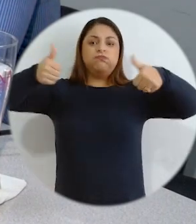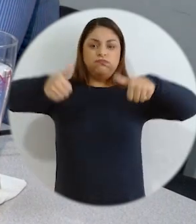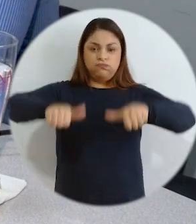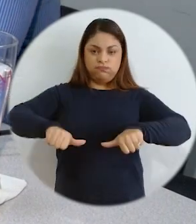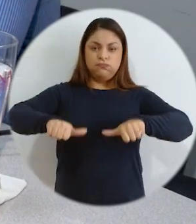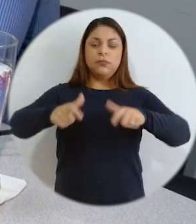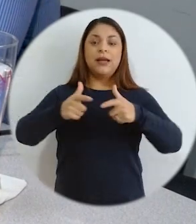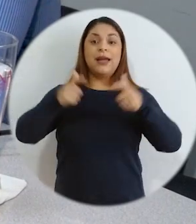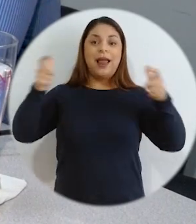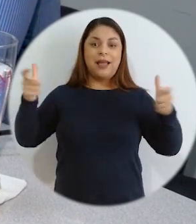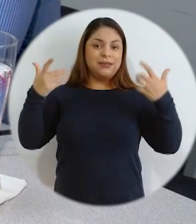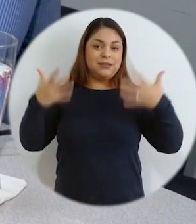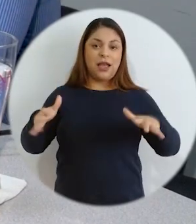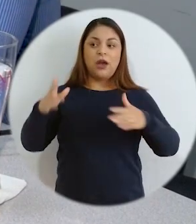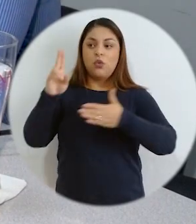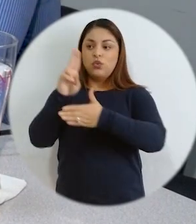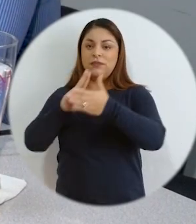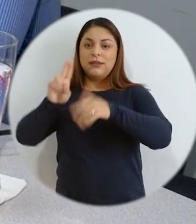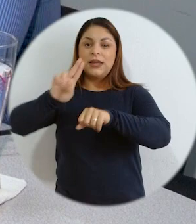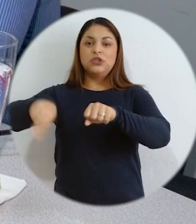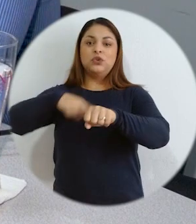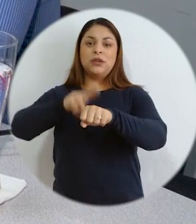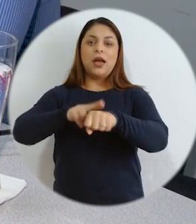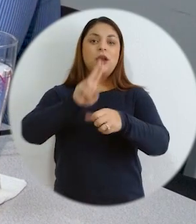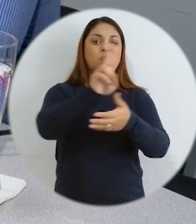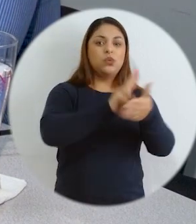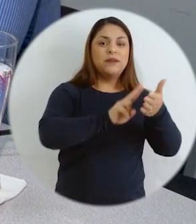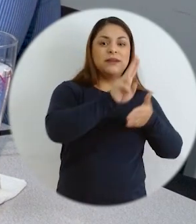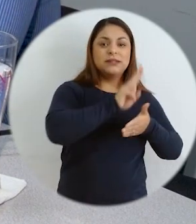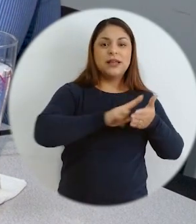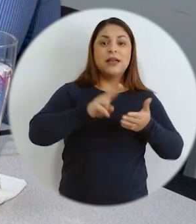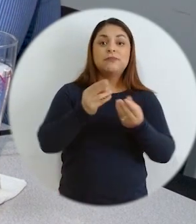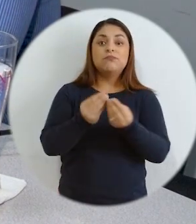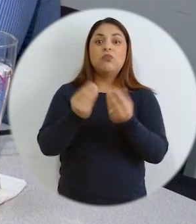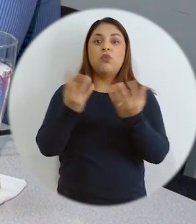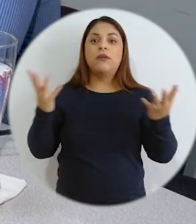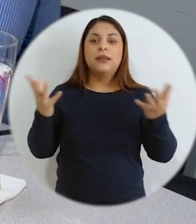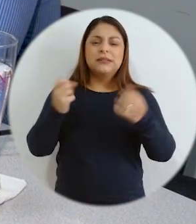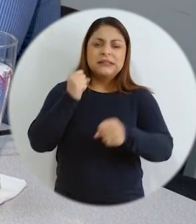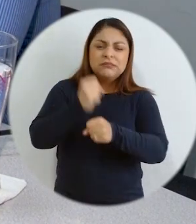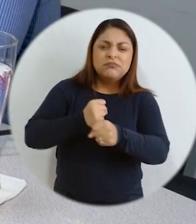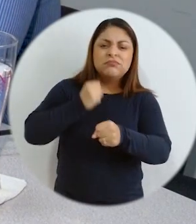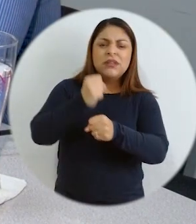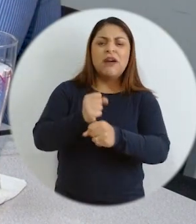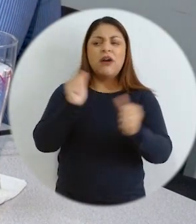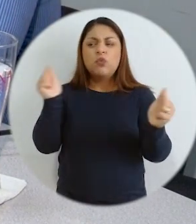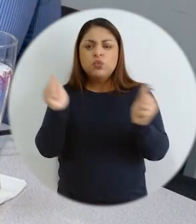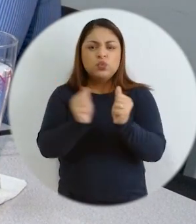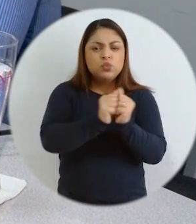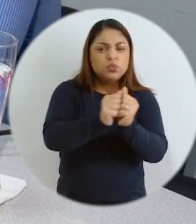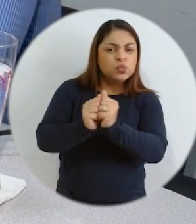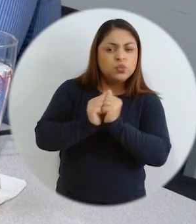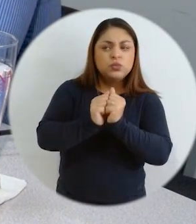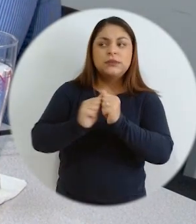convenio marco. La Universidad Nacional, las universidades públicas trabajan muy de cerca con las